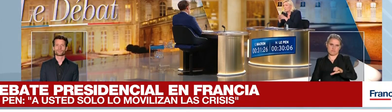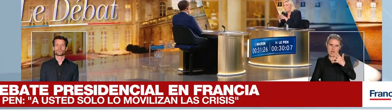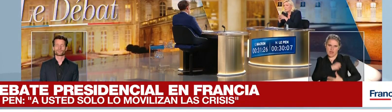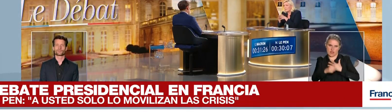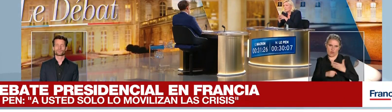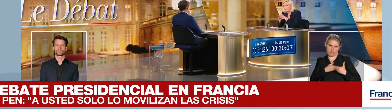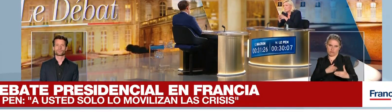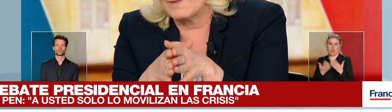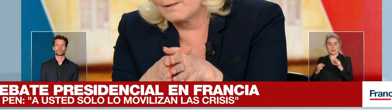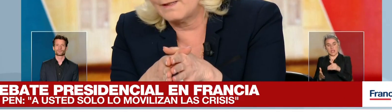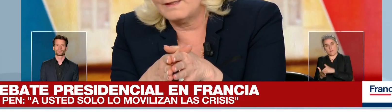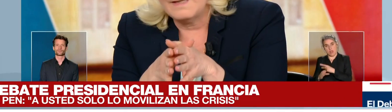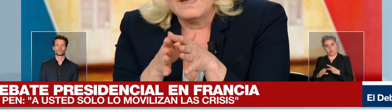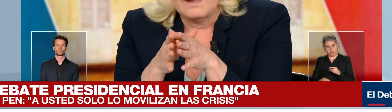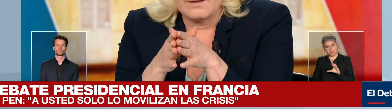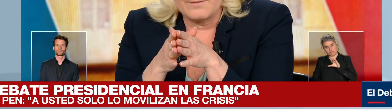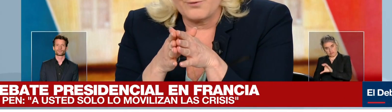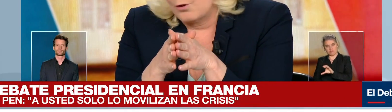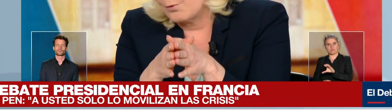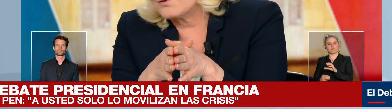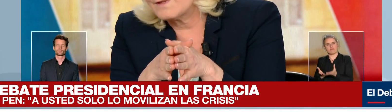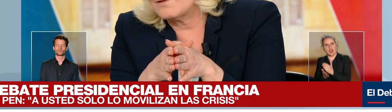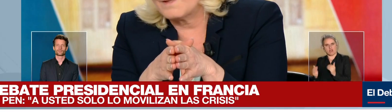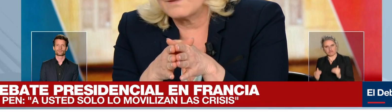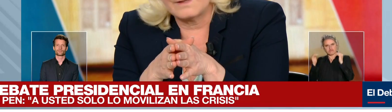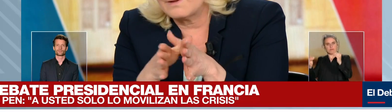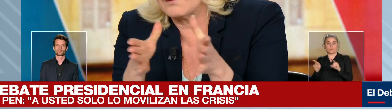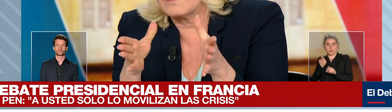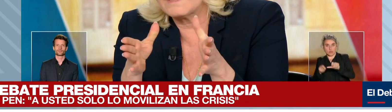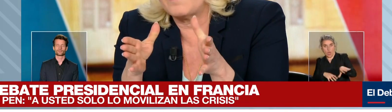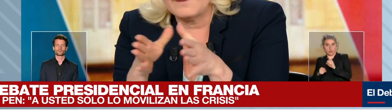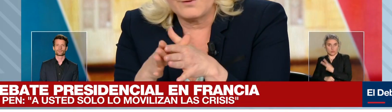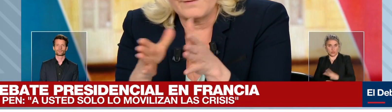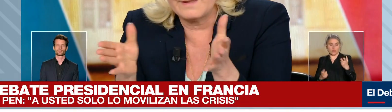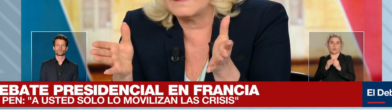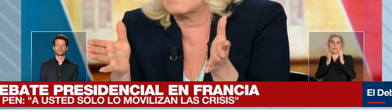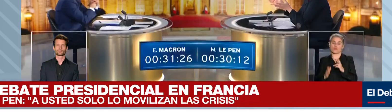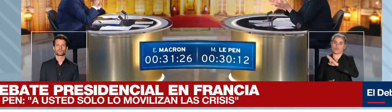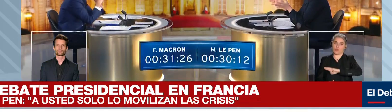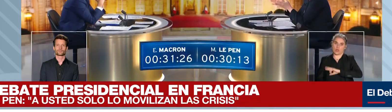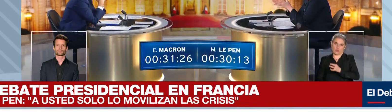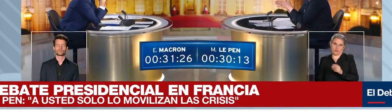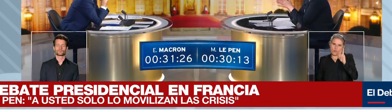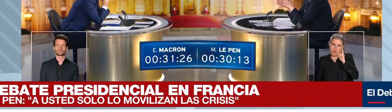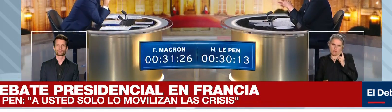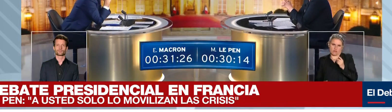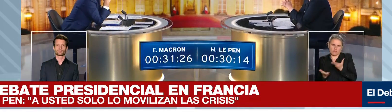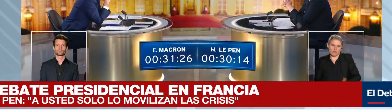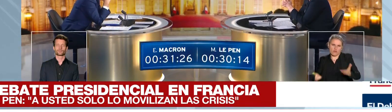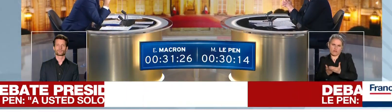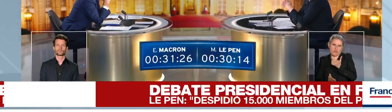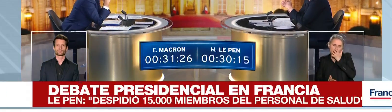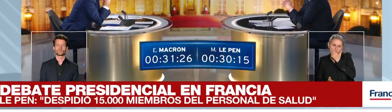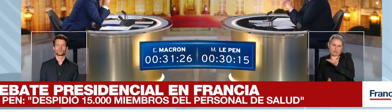en 5 años, o sea, son 10.000 millones para la revalorización del personal y también para contratar personal nuevo, sobre todo en las